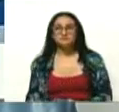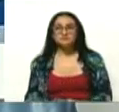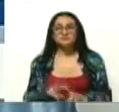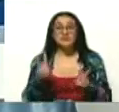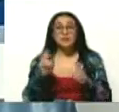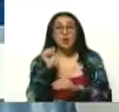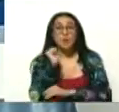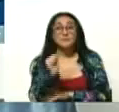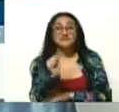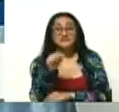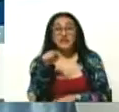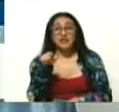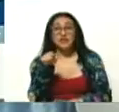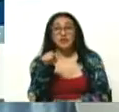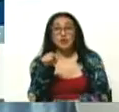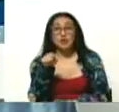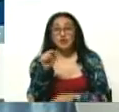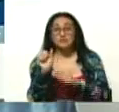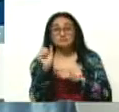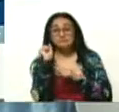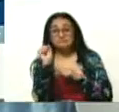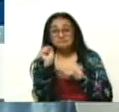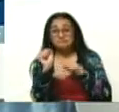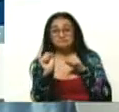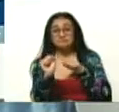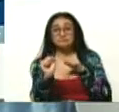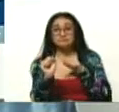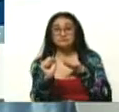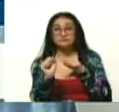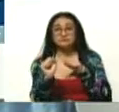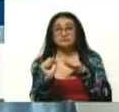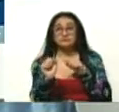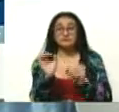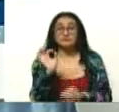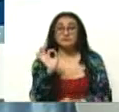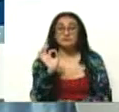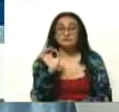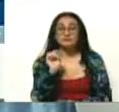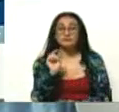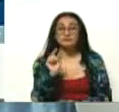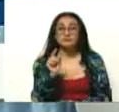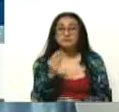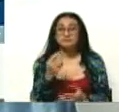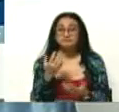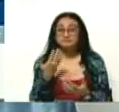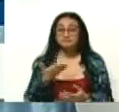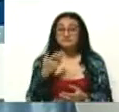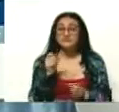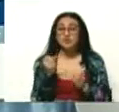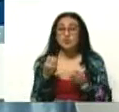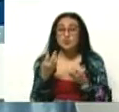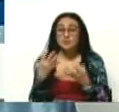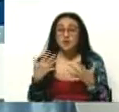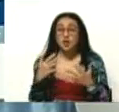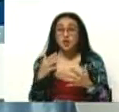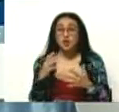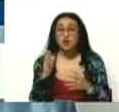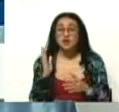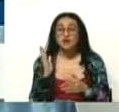homicidios, importantes cifras reveladoras del combate que hemos hecho contra quienes atentan